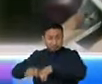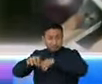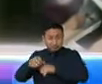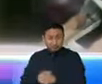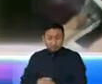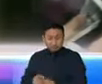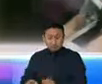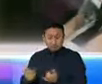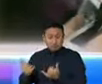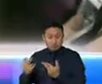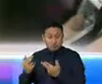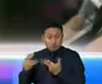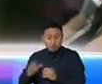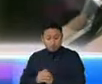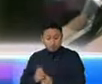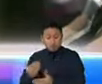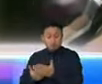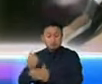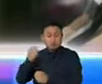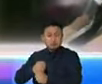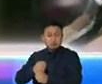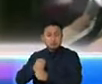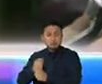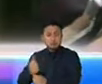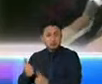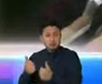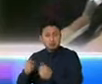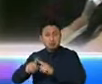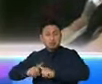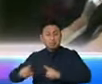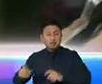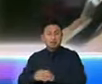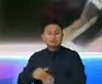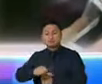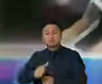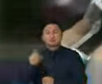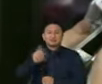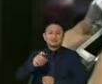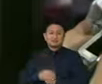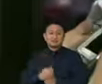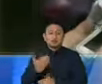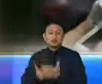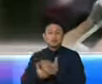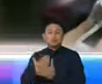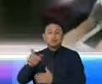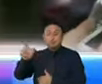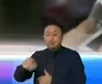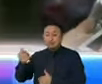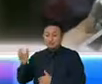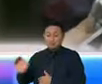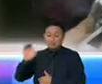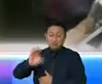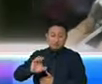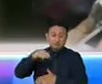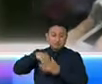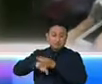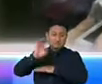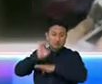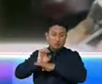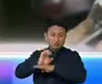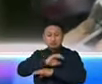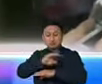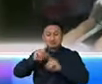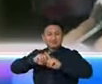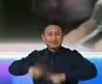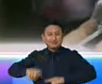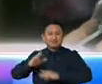sean parte de esa respuesta, pero no es la única respuesta. Tiene que haber también las nuevas inversiones que ingresan al Ecuador, desde el MIPRO, desde